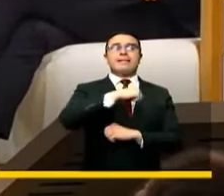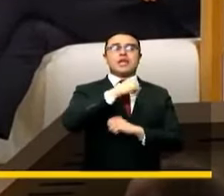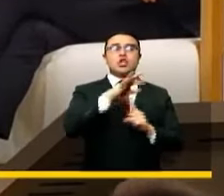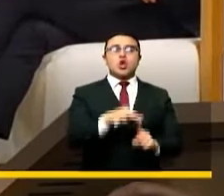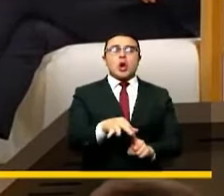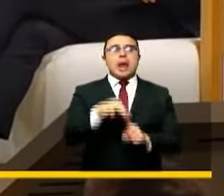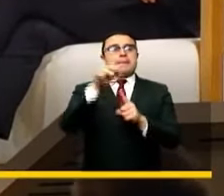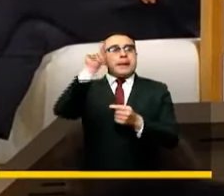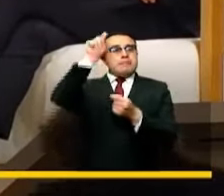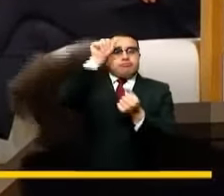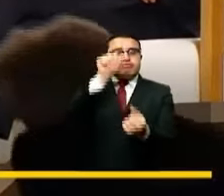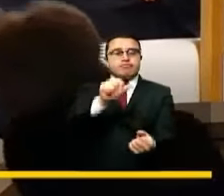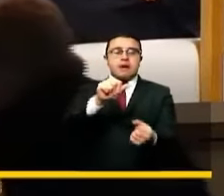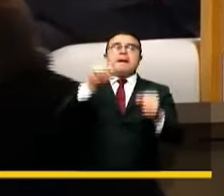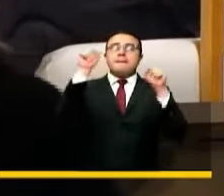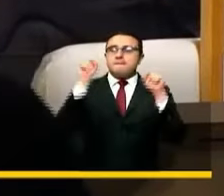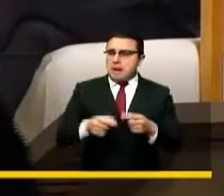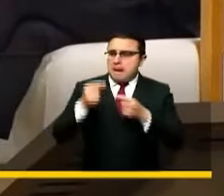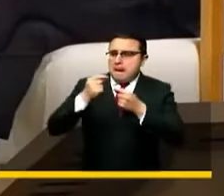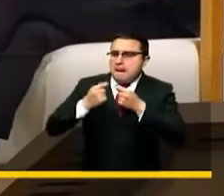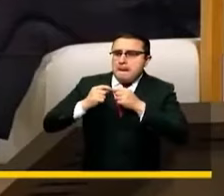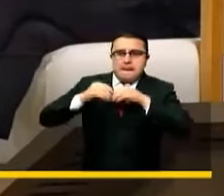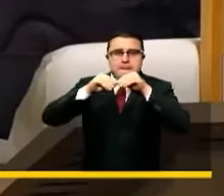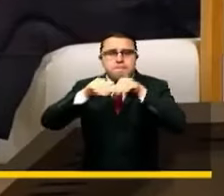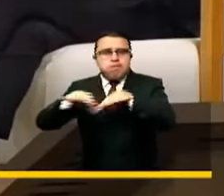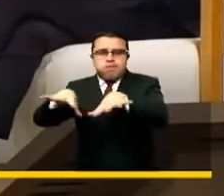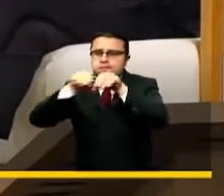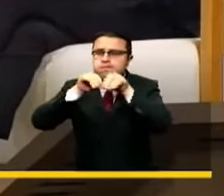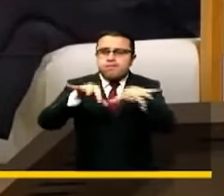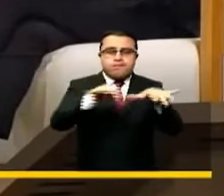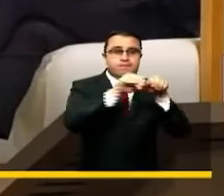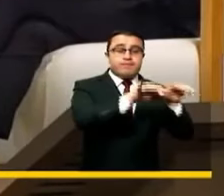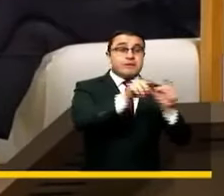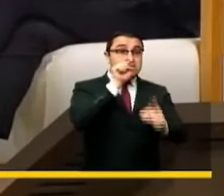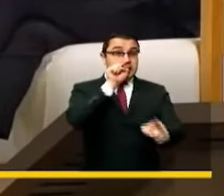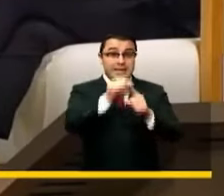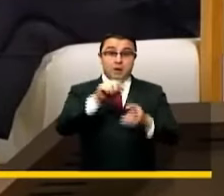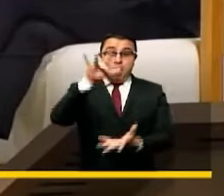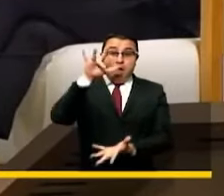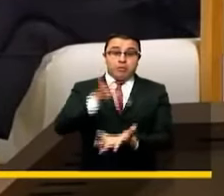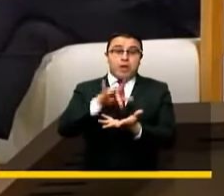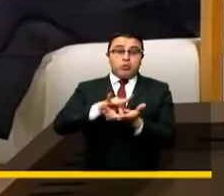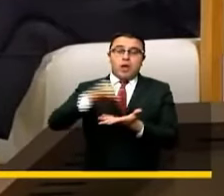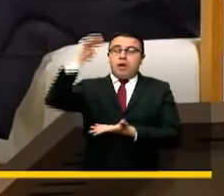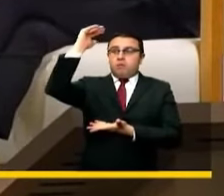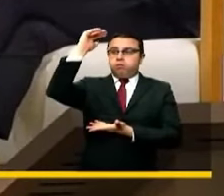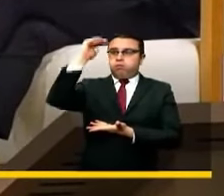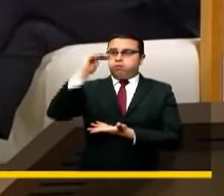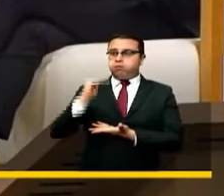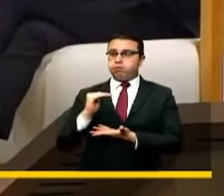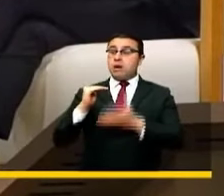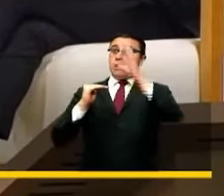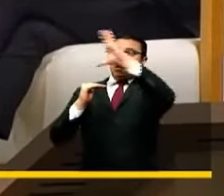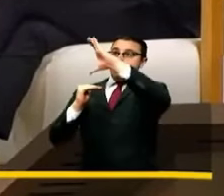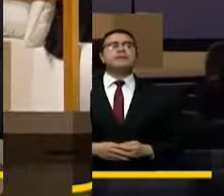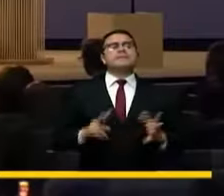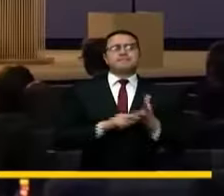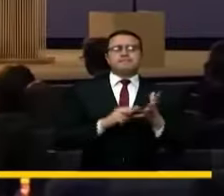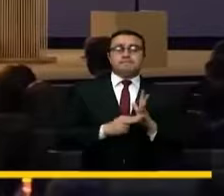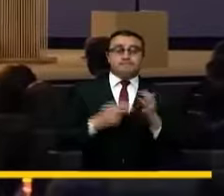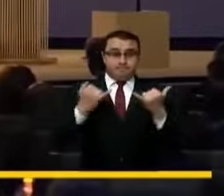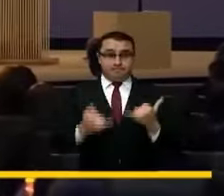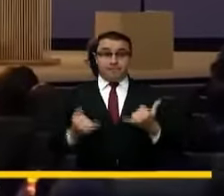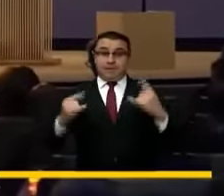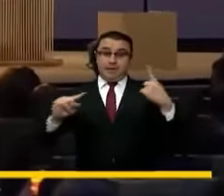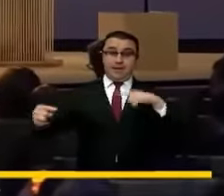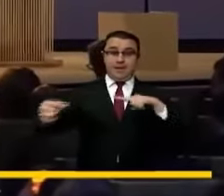especiales de giro con el fin de disminuir la deuda y aumentar el espacio fiscal de cada estado.